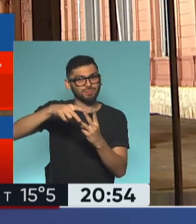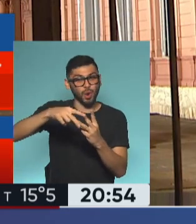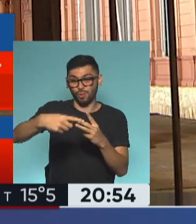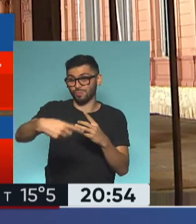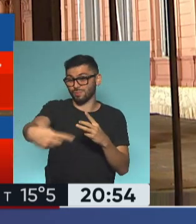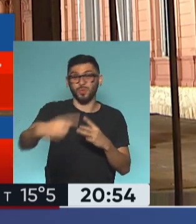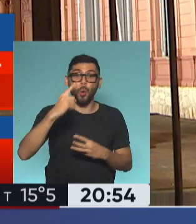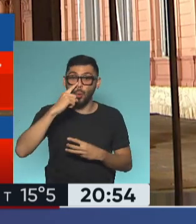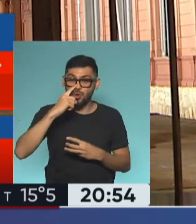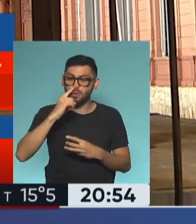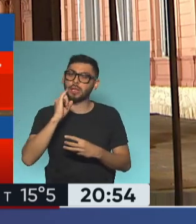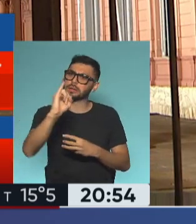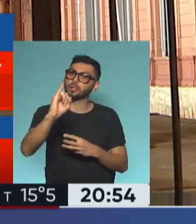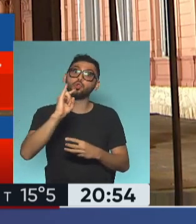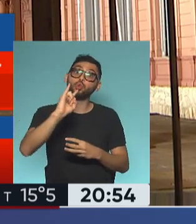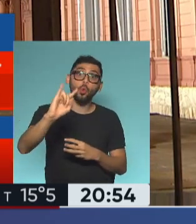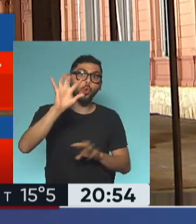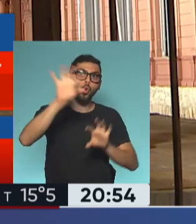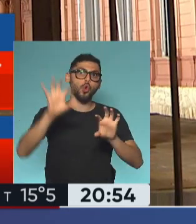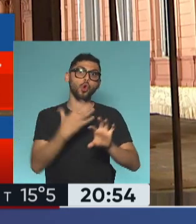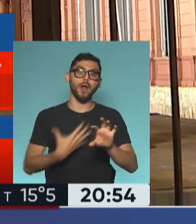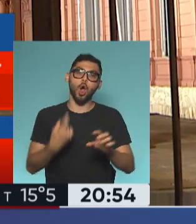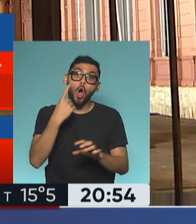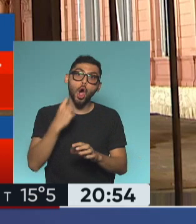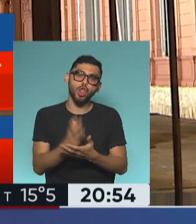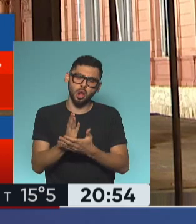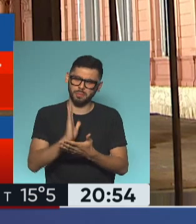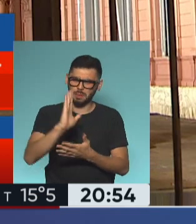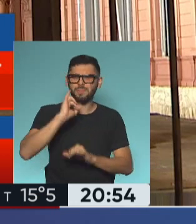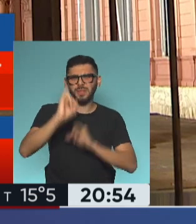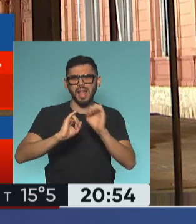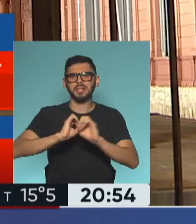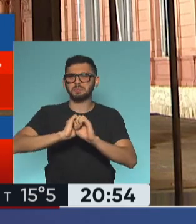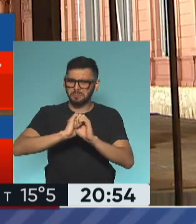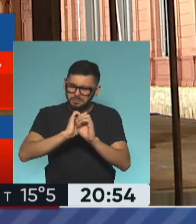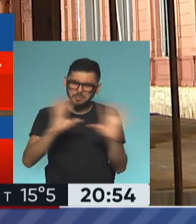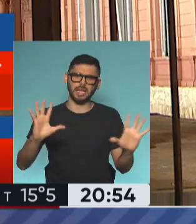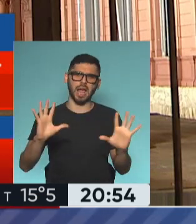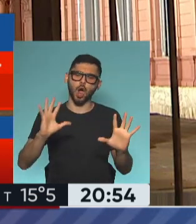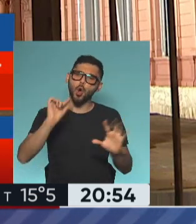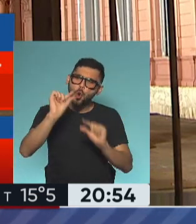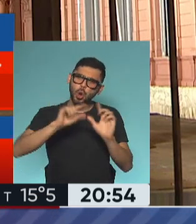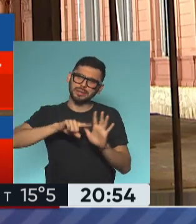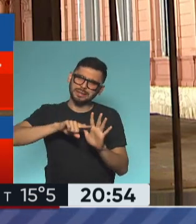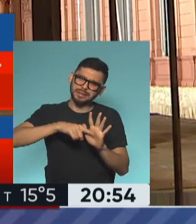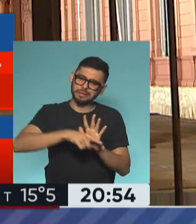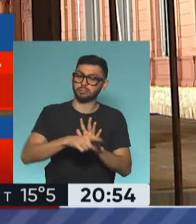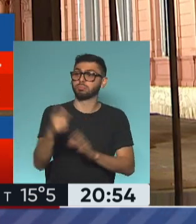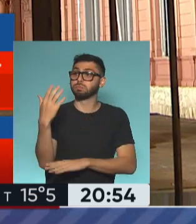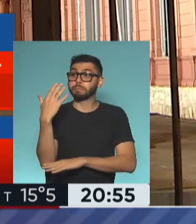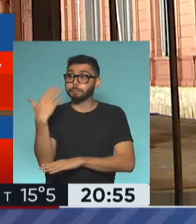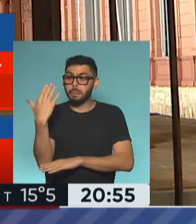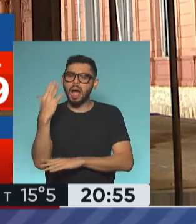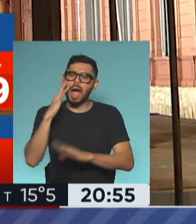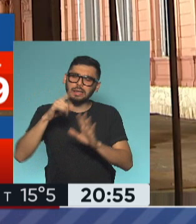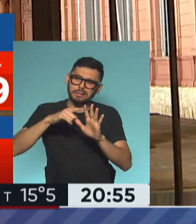en los gobernadores y las gobernadoras. Perfecto. Bueno, vamos a empezar a desplegar un poco. Vamos a empezar a procesar lo que recién escuchamos de